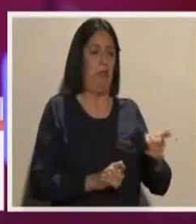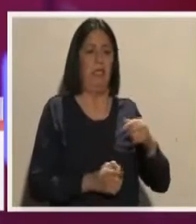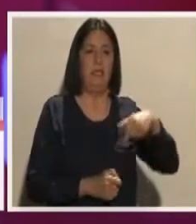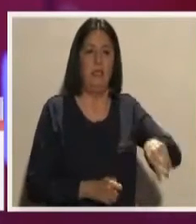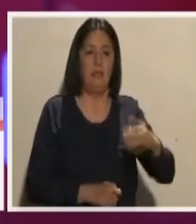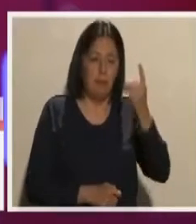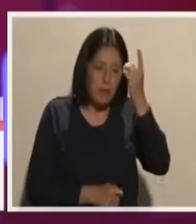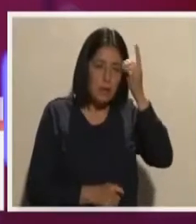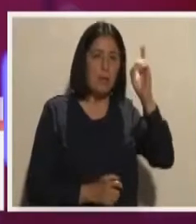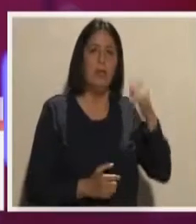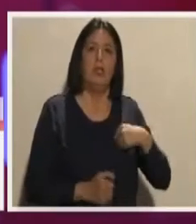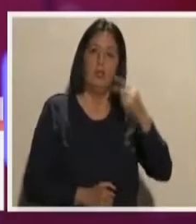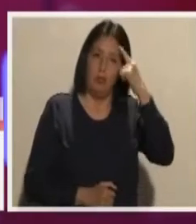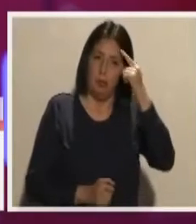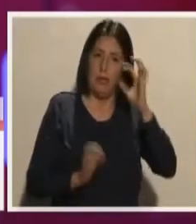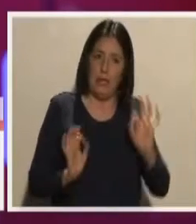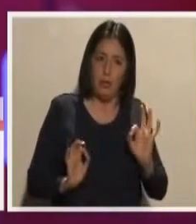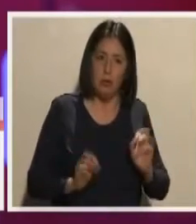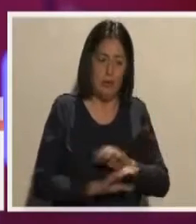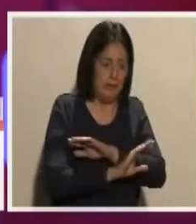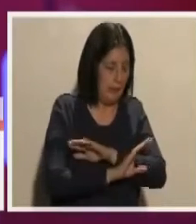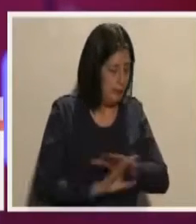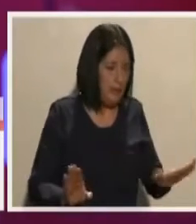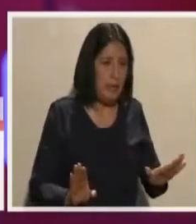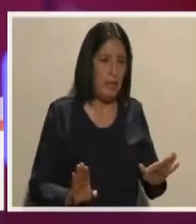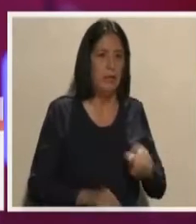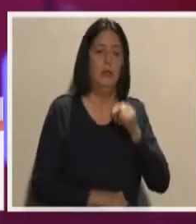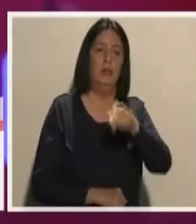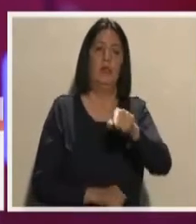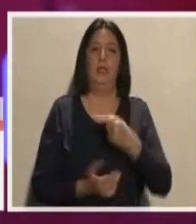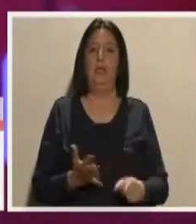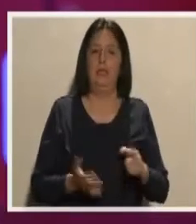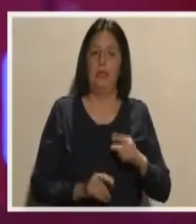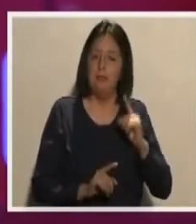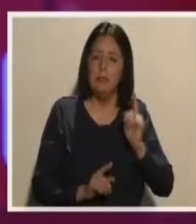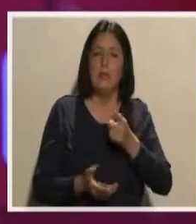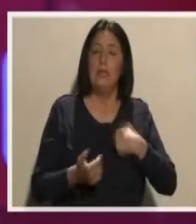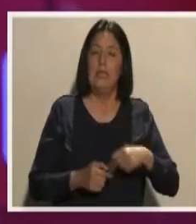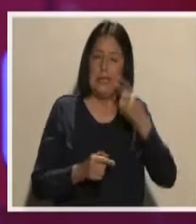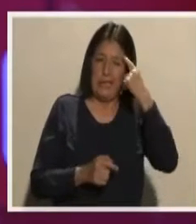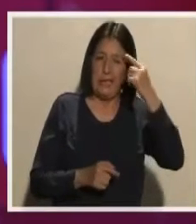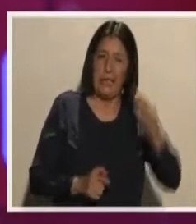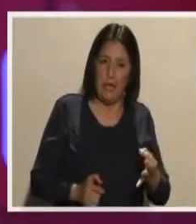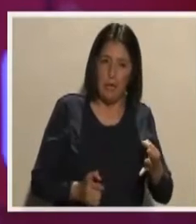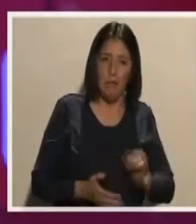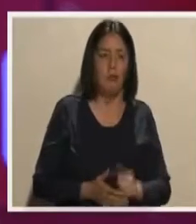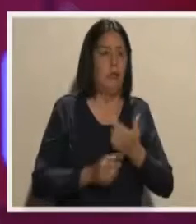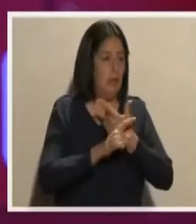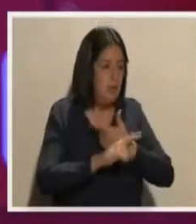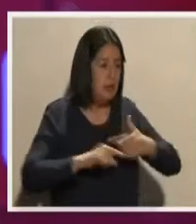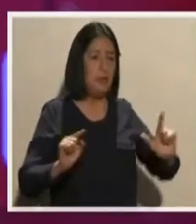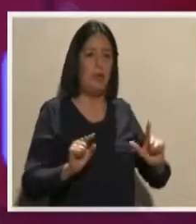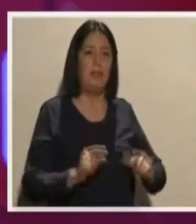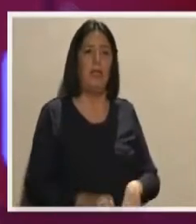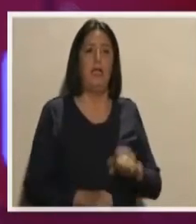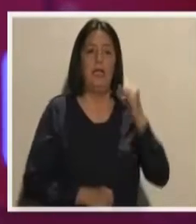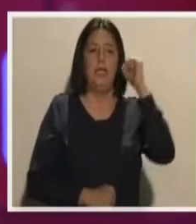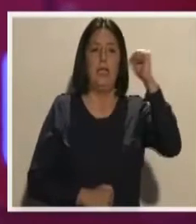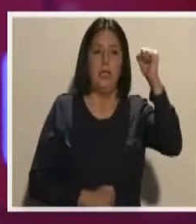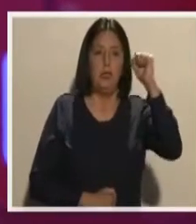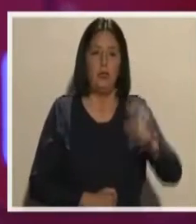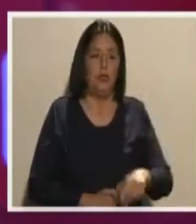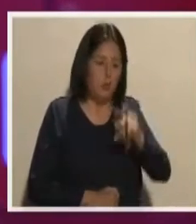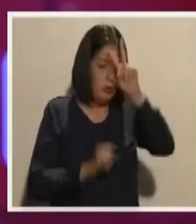creo que tenemos que terminar con esa amenaza. Creemos que la libertad y los derechos de los peruanos